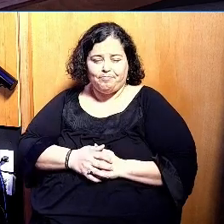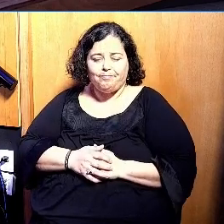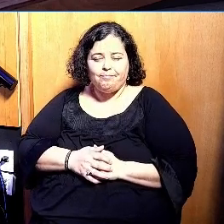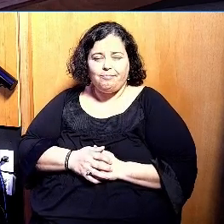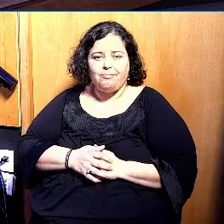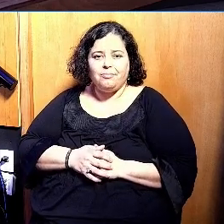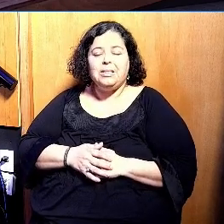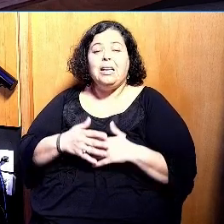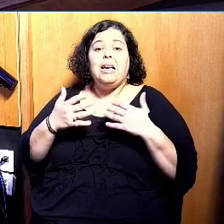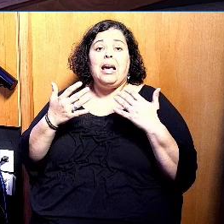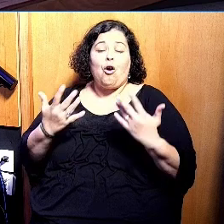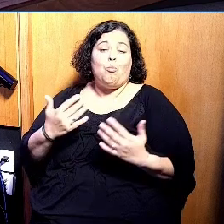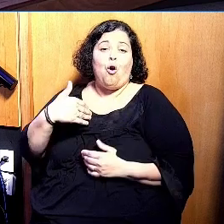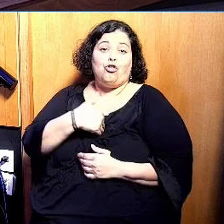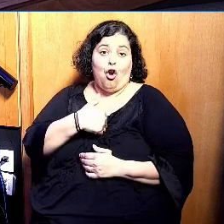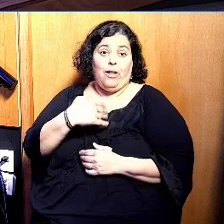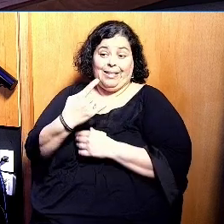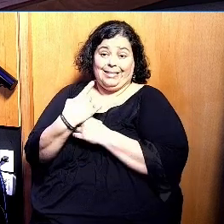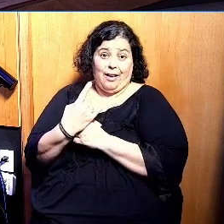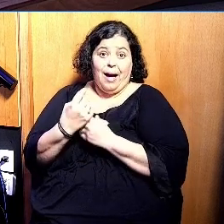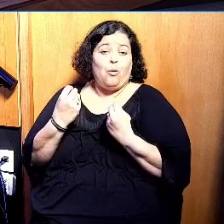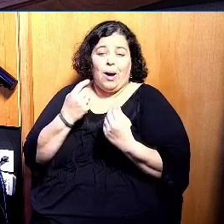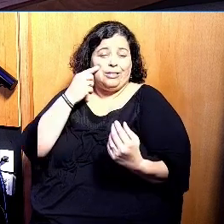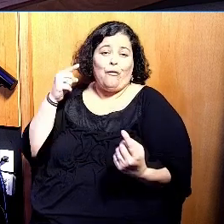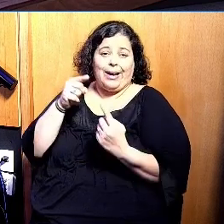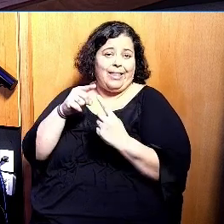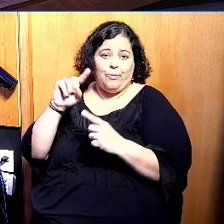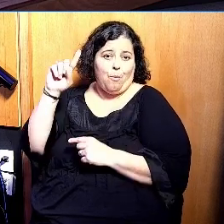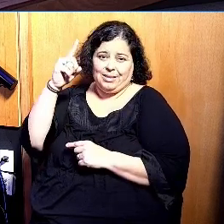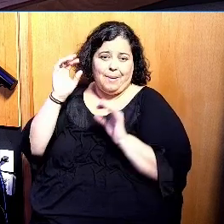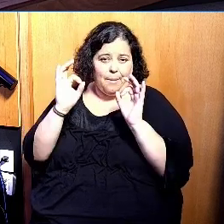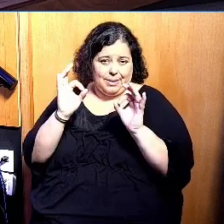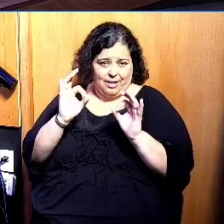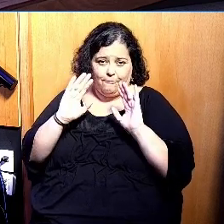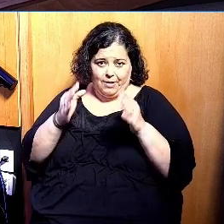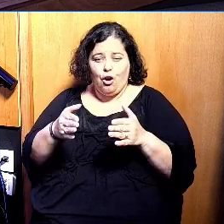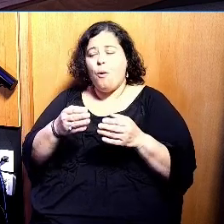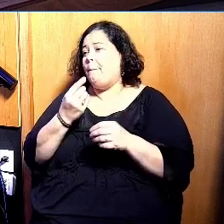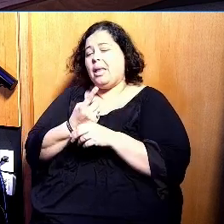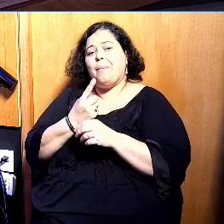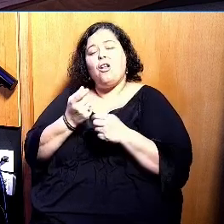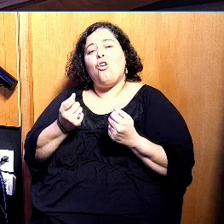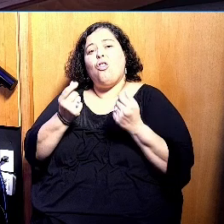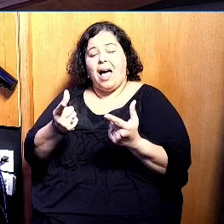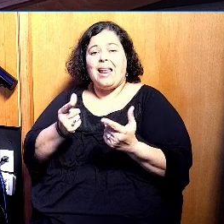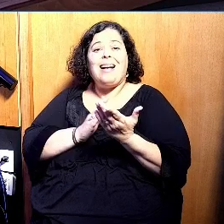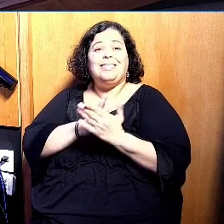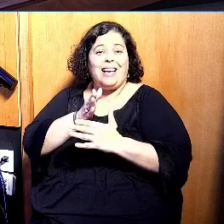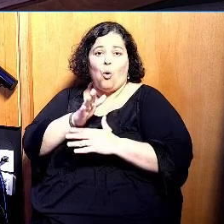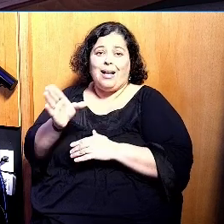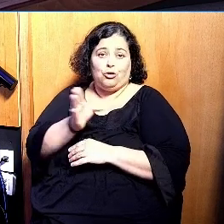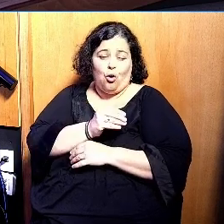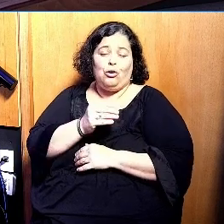Como rol que Ceibal tiene, como objetivos específicos, tenemos el asegurar el acceso a la tecnología al servicio de